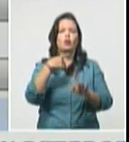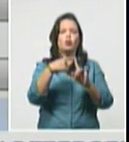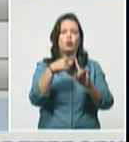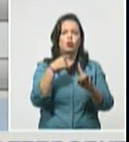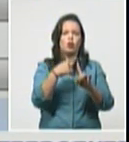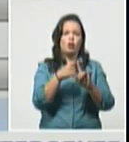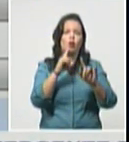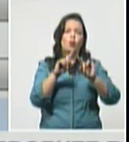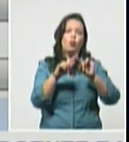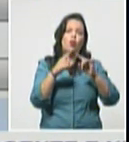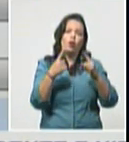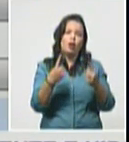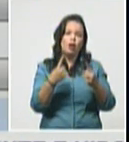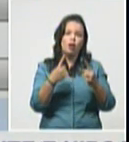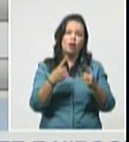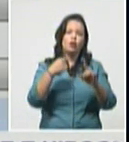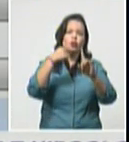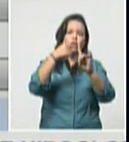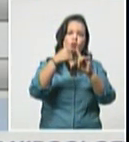2 del día ayer.